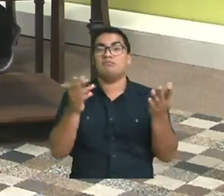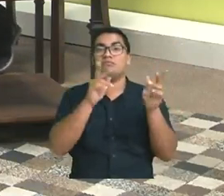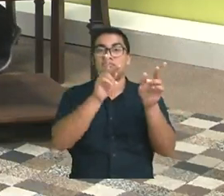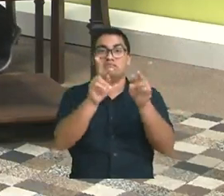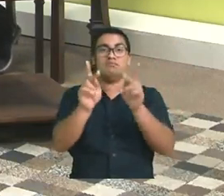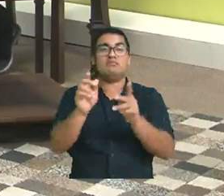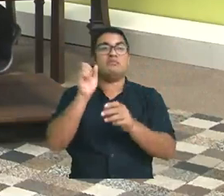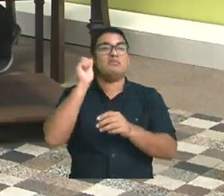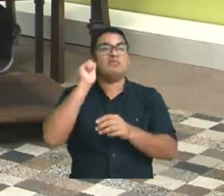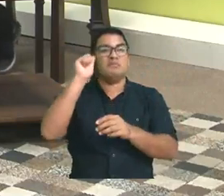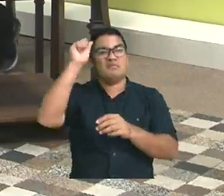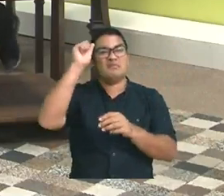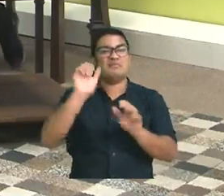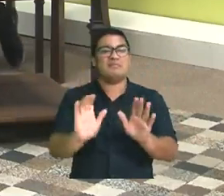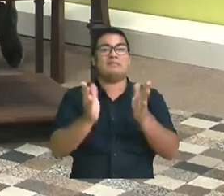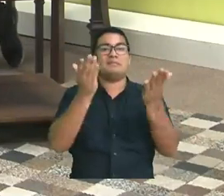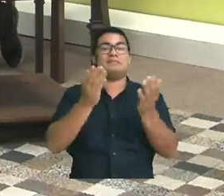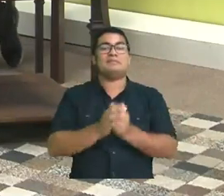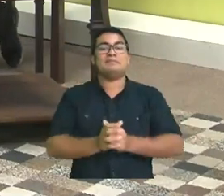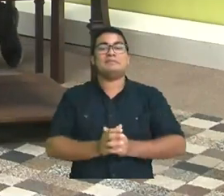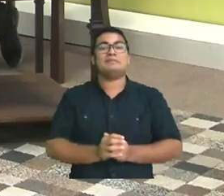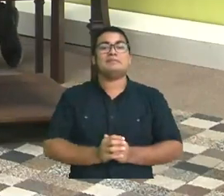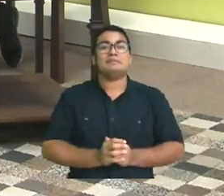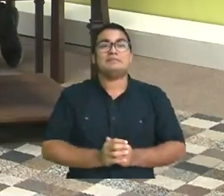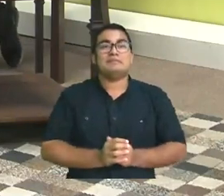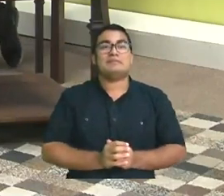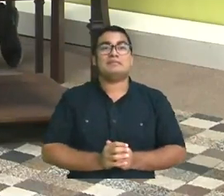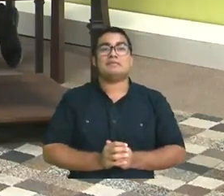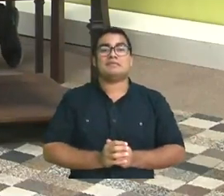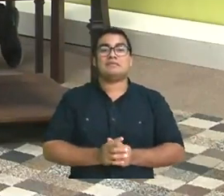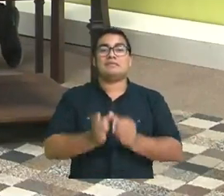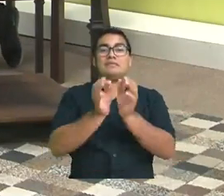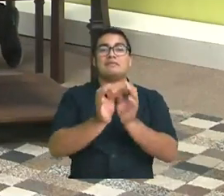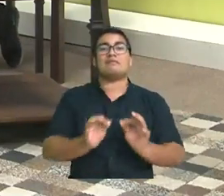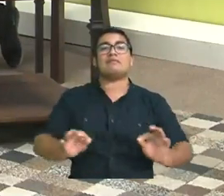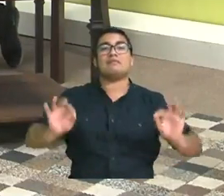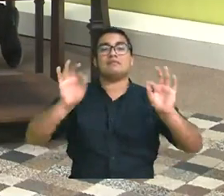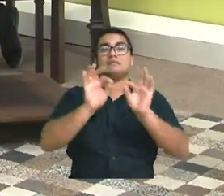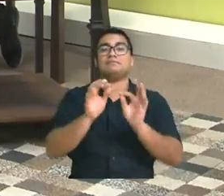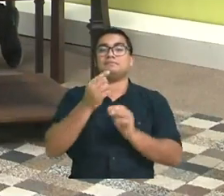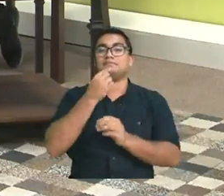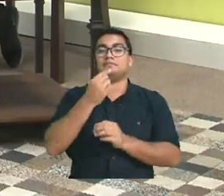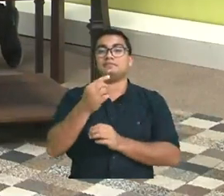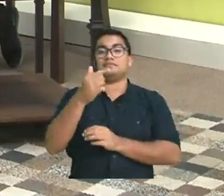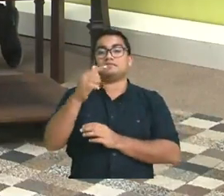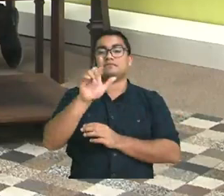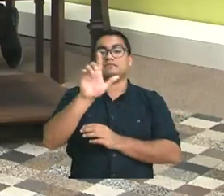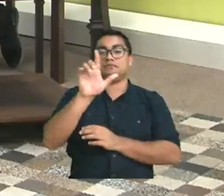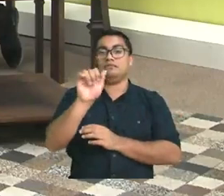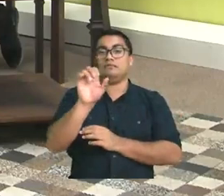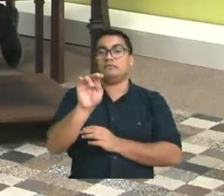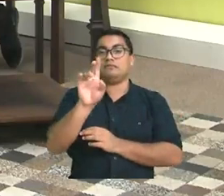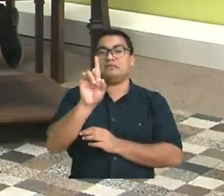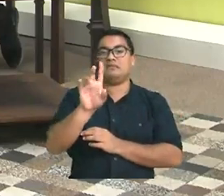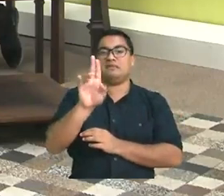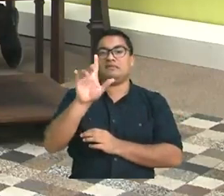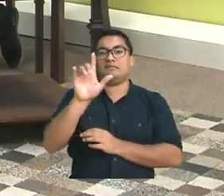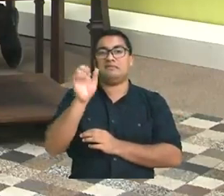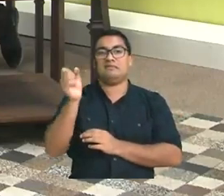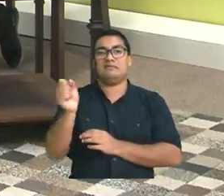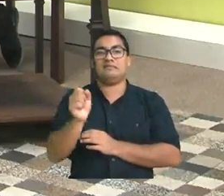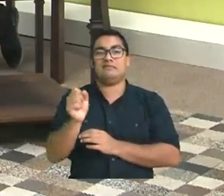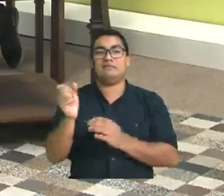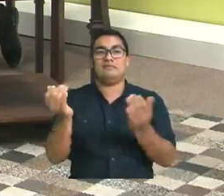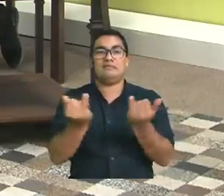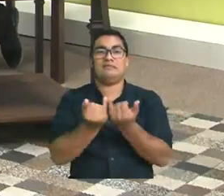adultos mayores. Ahora, ¿qué tiene que ver? Algo muy importante que decía, en la glándula tiene que ver con la pediatría, los